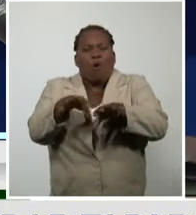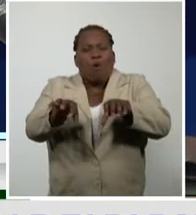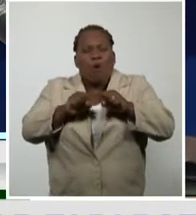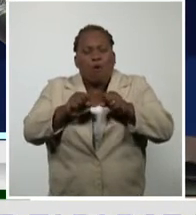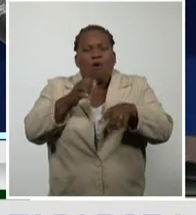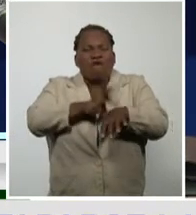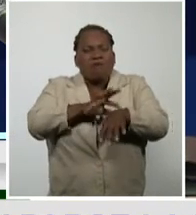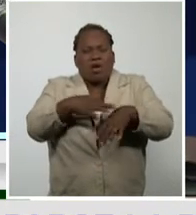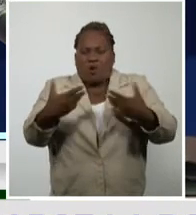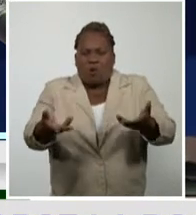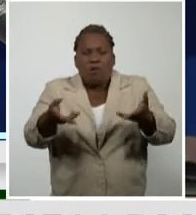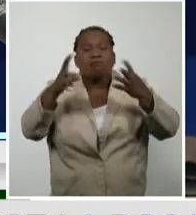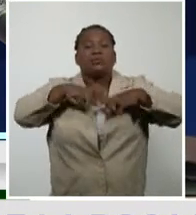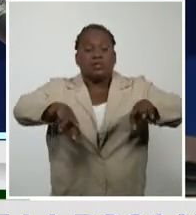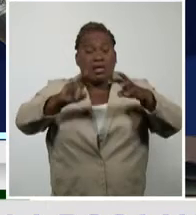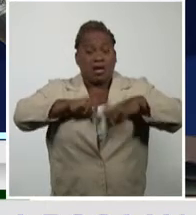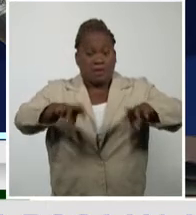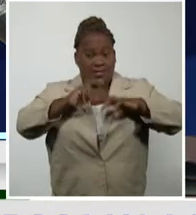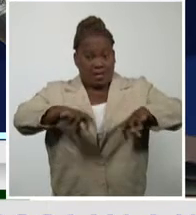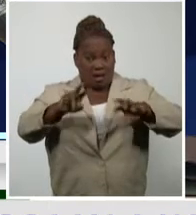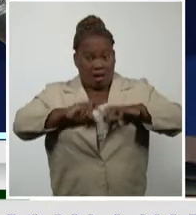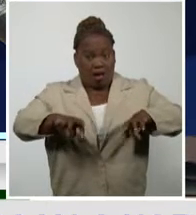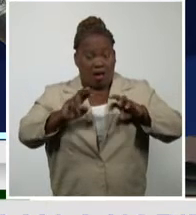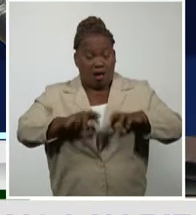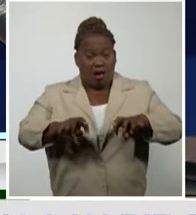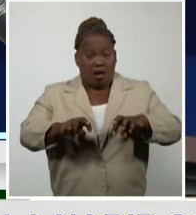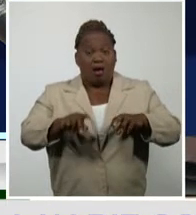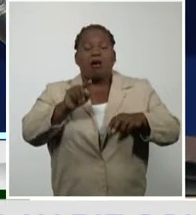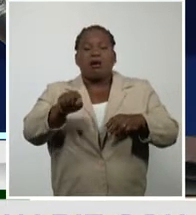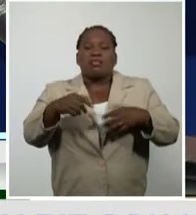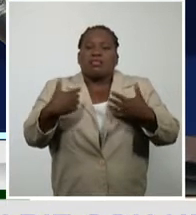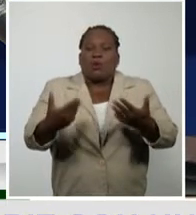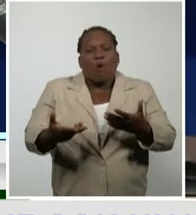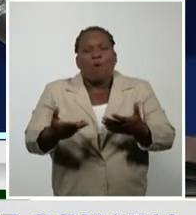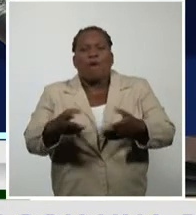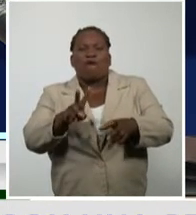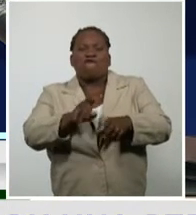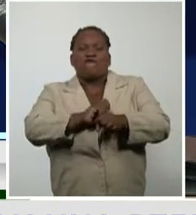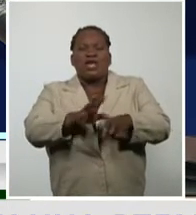investiga, y de todas formas, en todo el comportamiento de la epidemia,